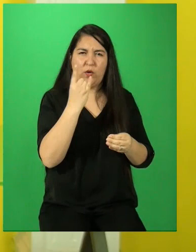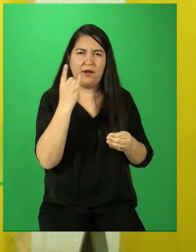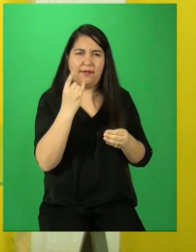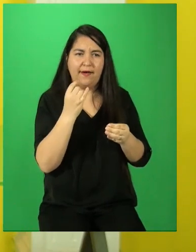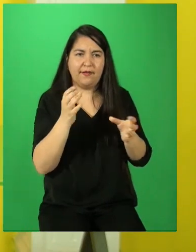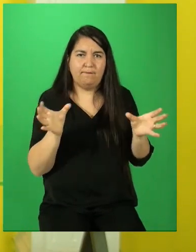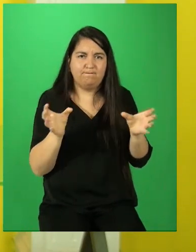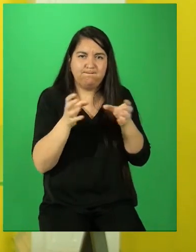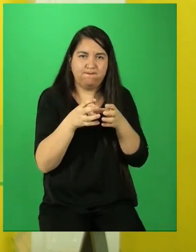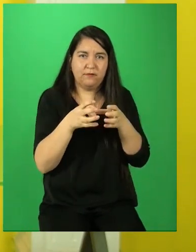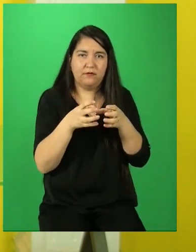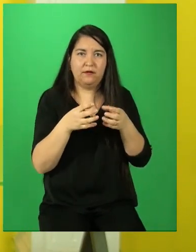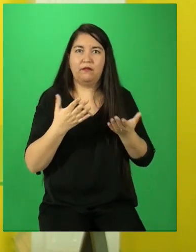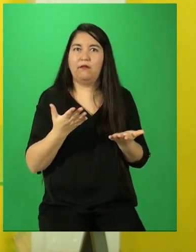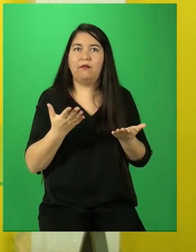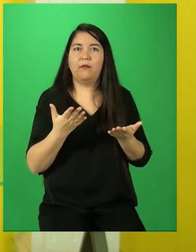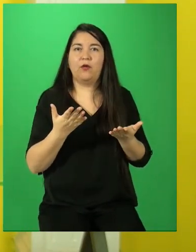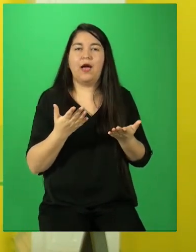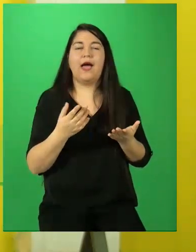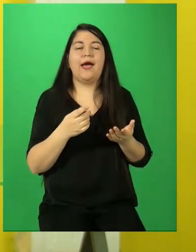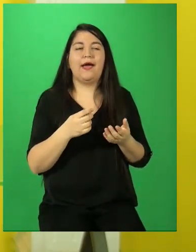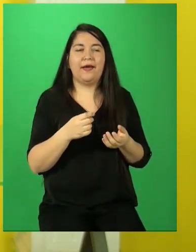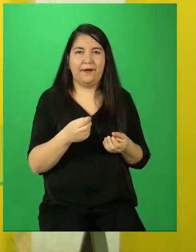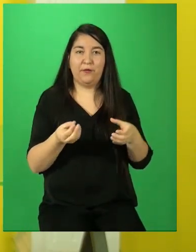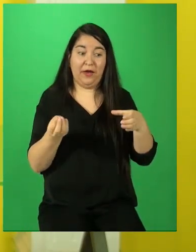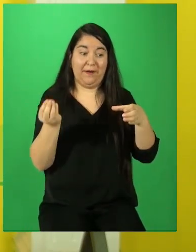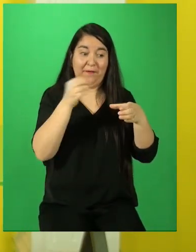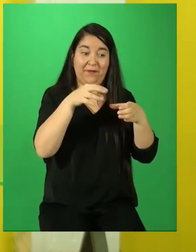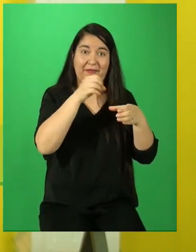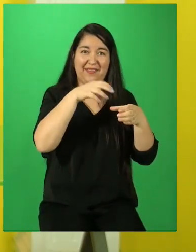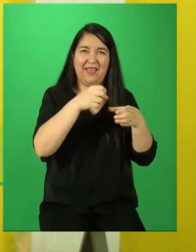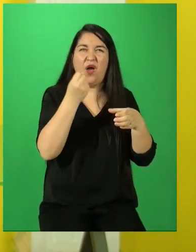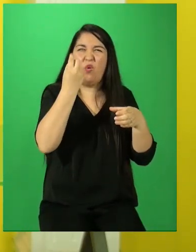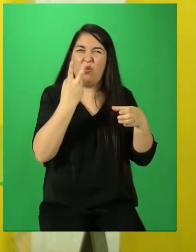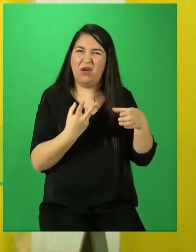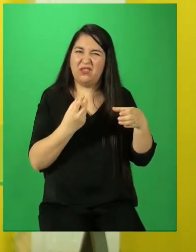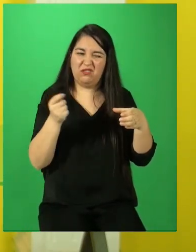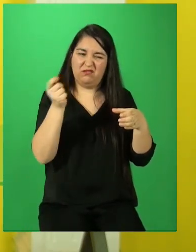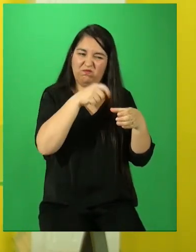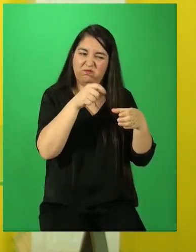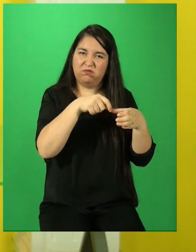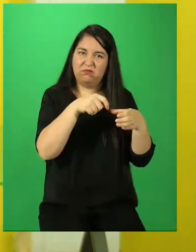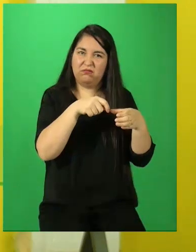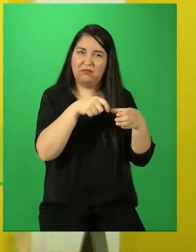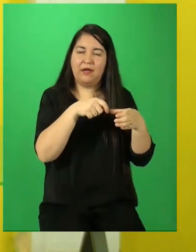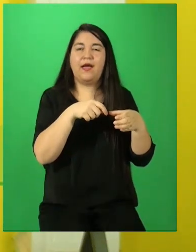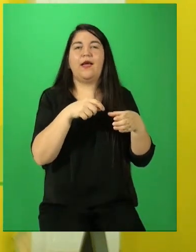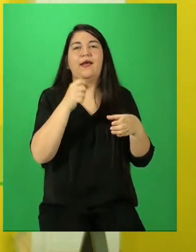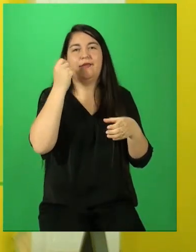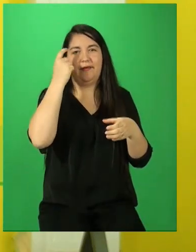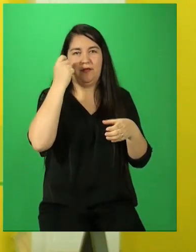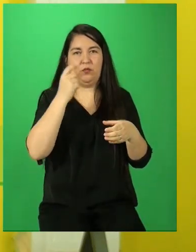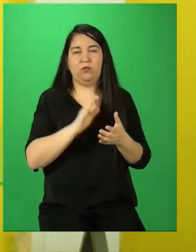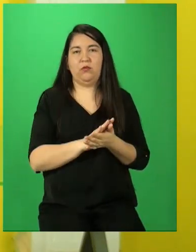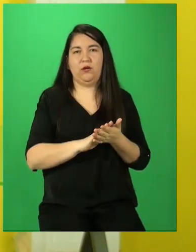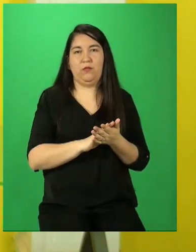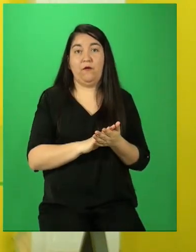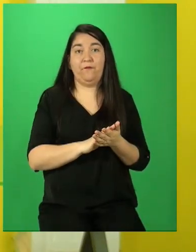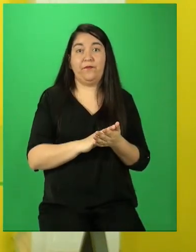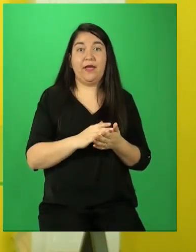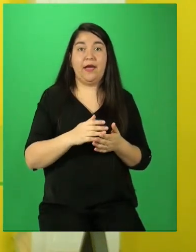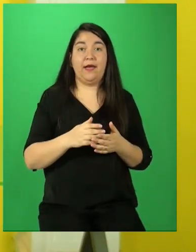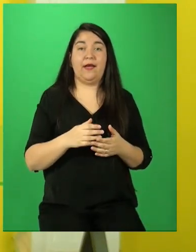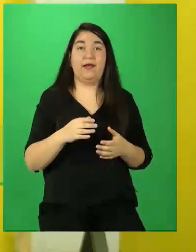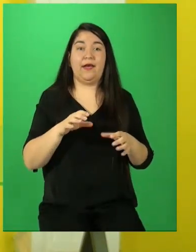solución. Para poder medir la cantidad o la concentración de soluto que hay en las disoluciones, vimos unidades físicas